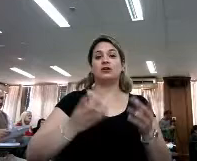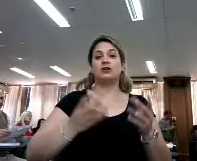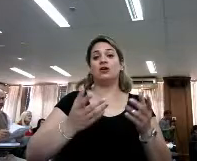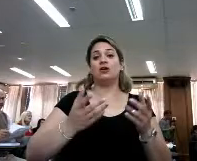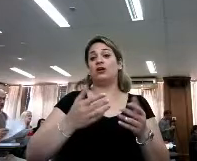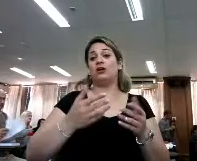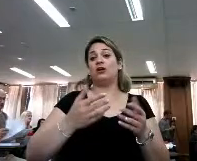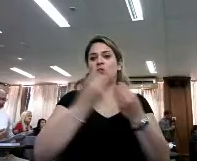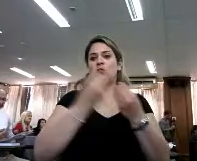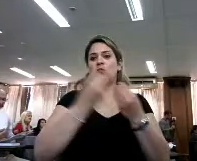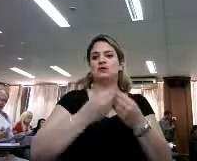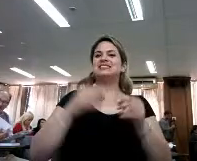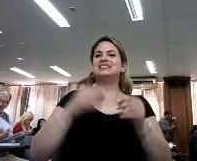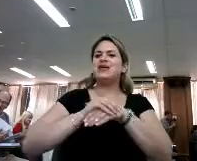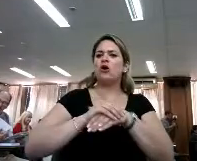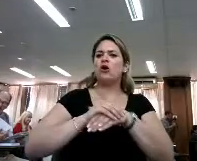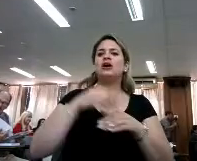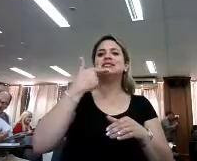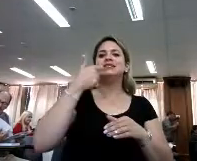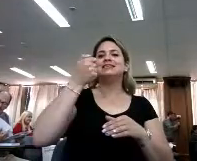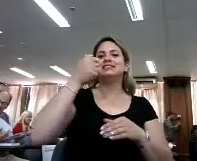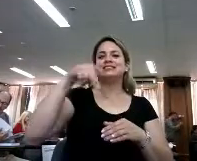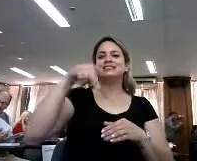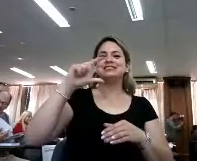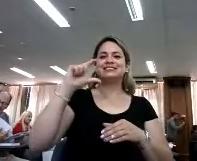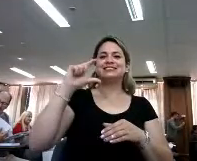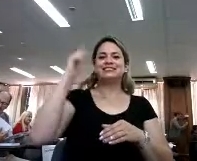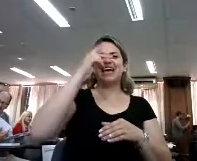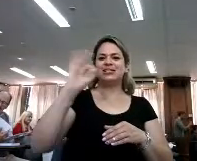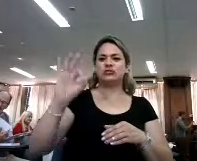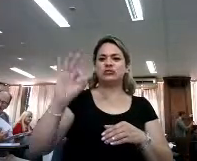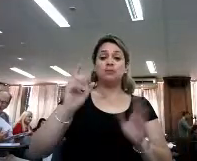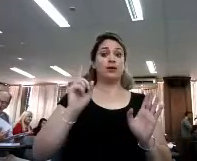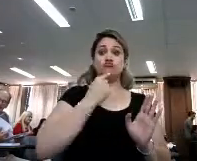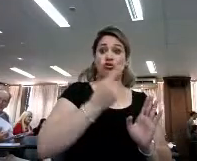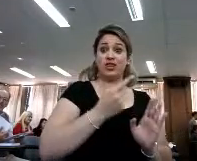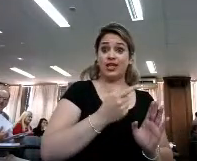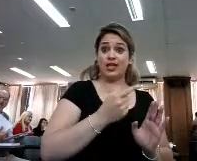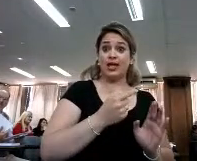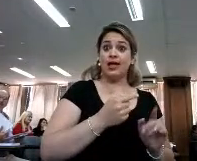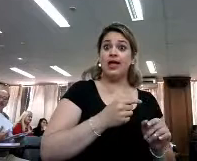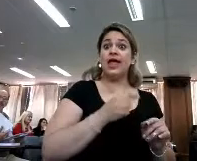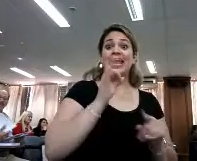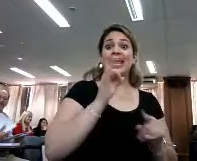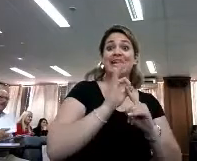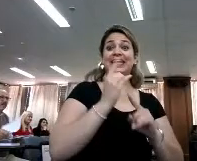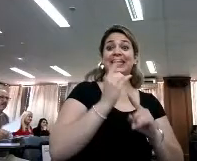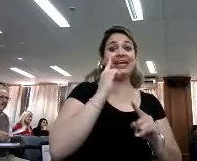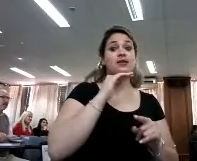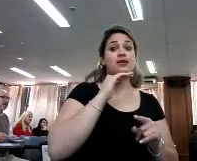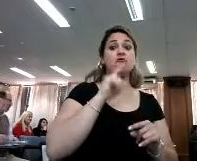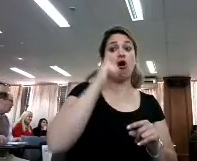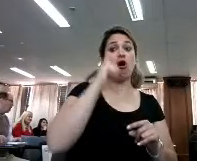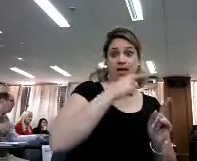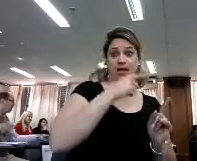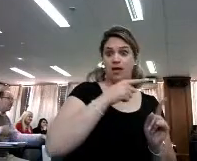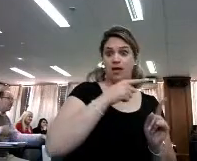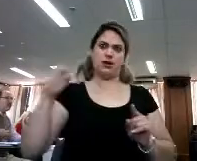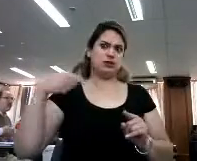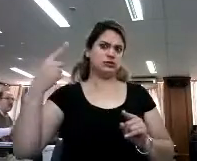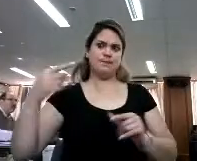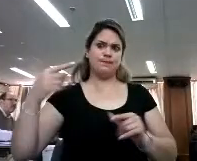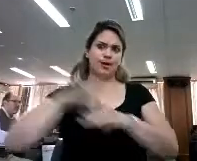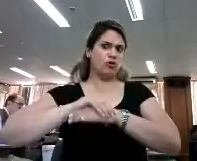pero ¿y qué pasó con Sancho? No, no, porque yo dije fue el Quijote pelea, no Sancho pelea con los molinos, ¿cierto? No, pero el Quijote siempre va con